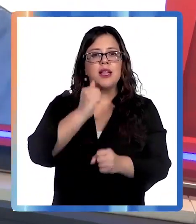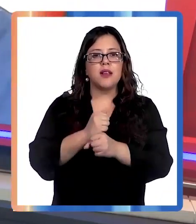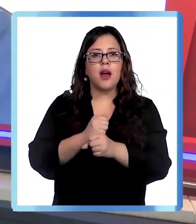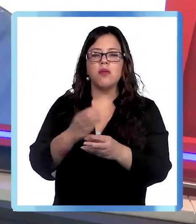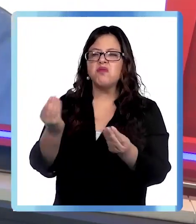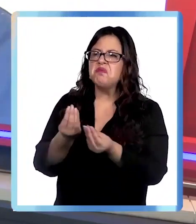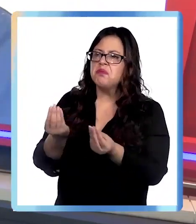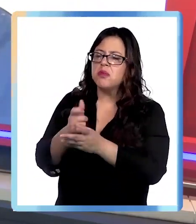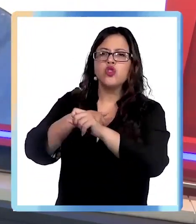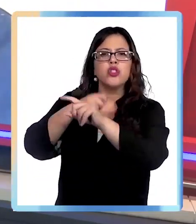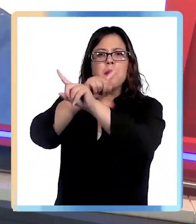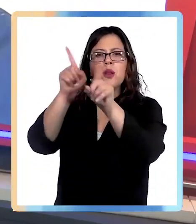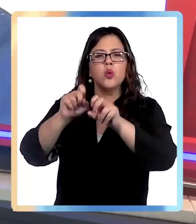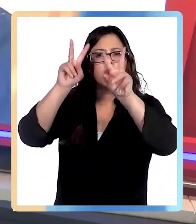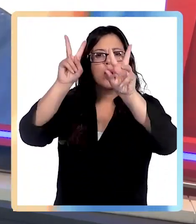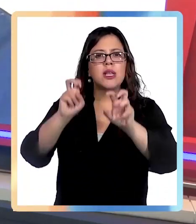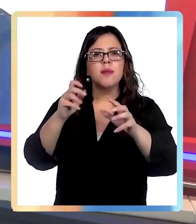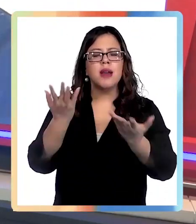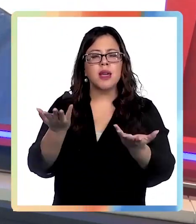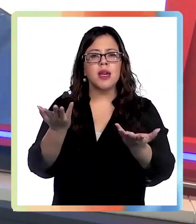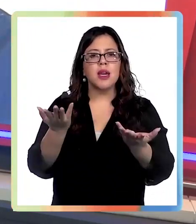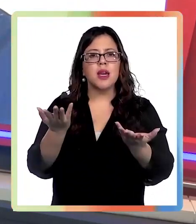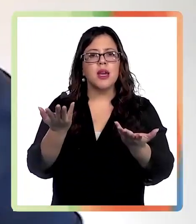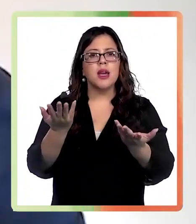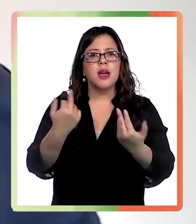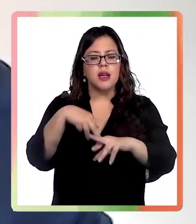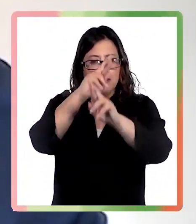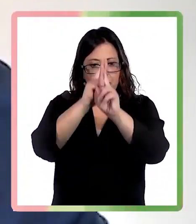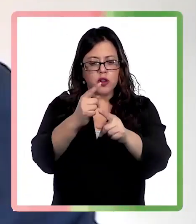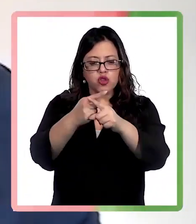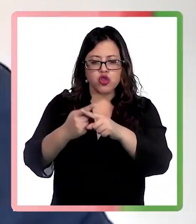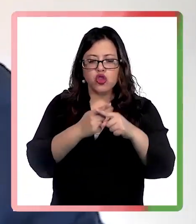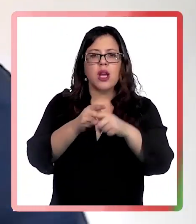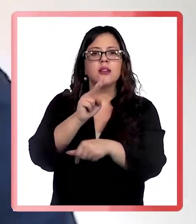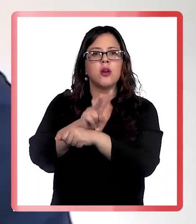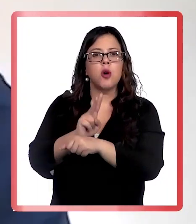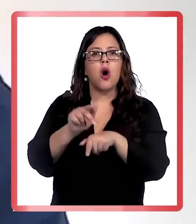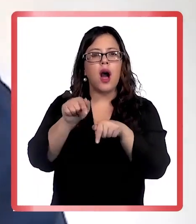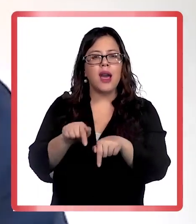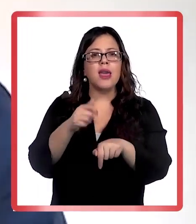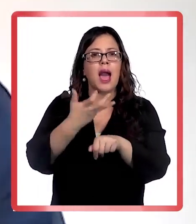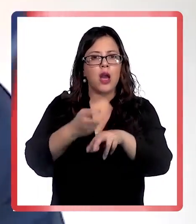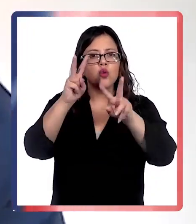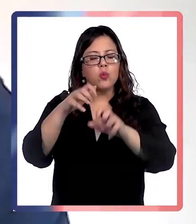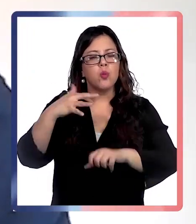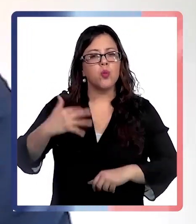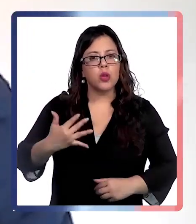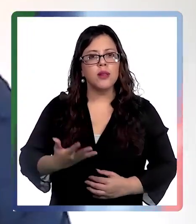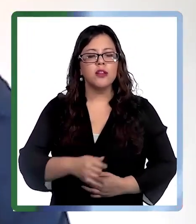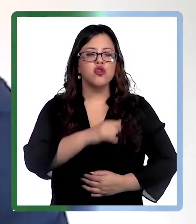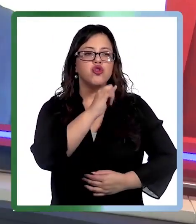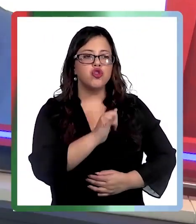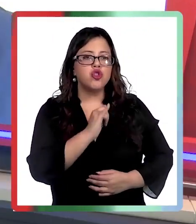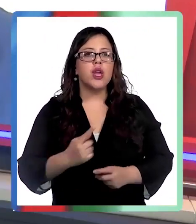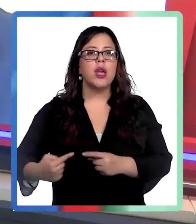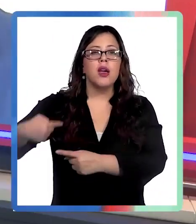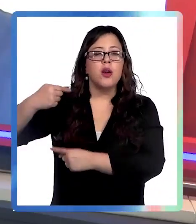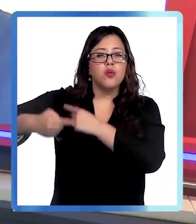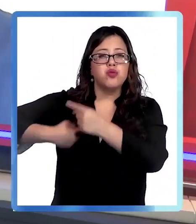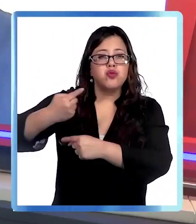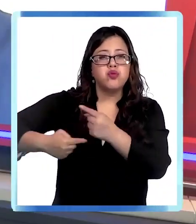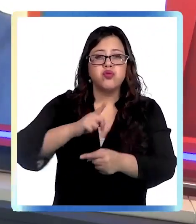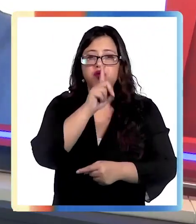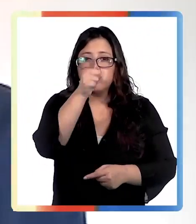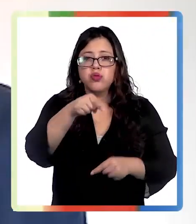reconocimiento social de los profesores? ¿Ahí hay un aspecto clave? Sí, tradicionalmente el tema del reconocimiento social pasa a ser una variable